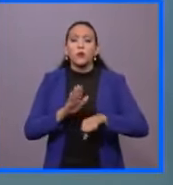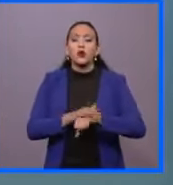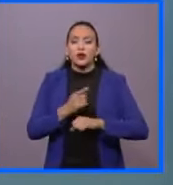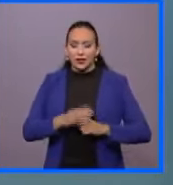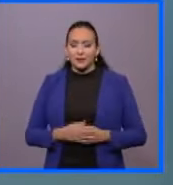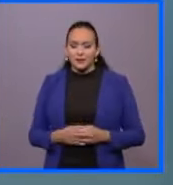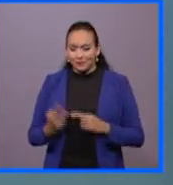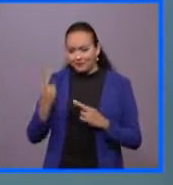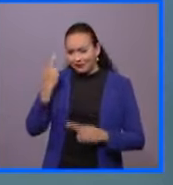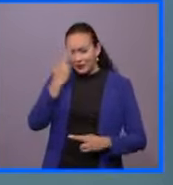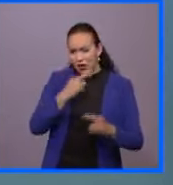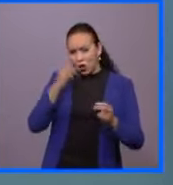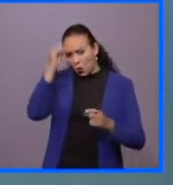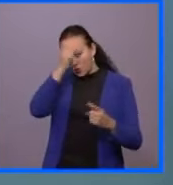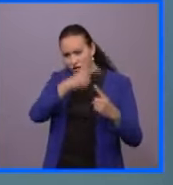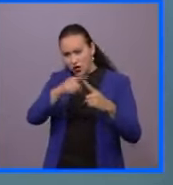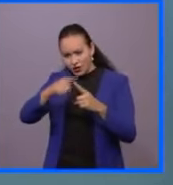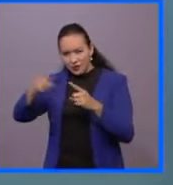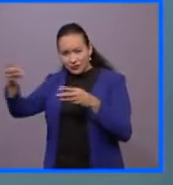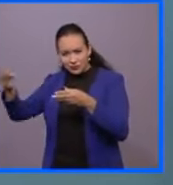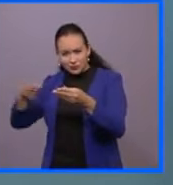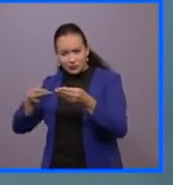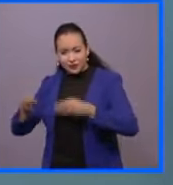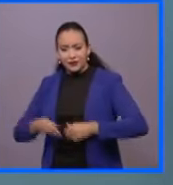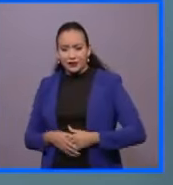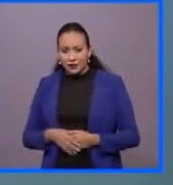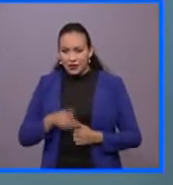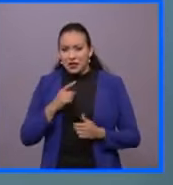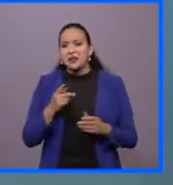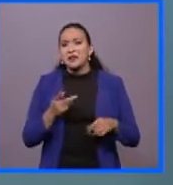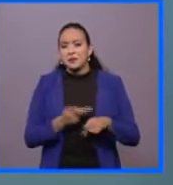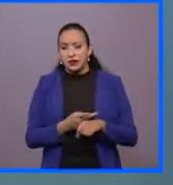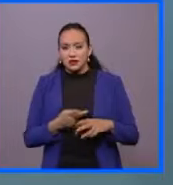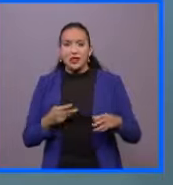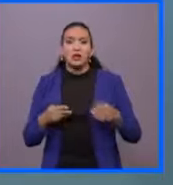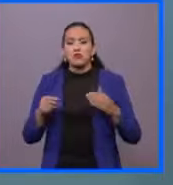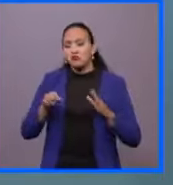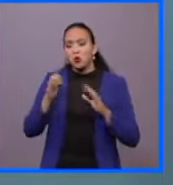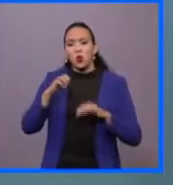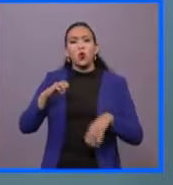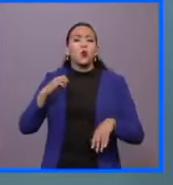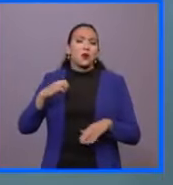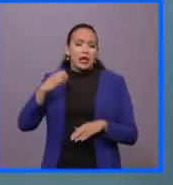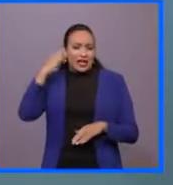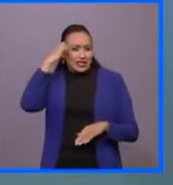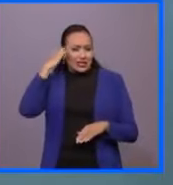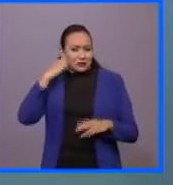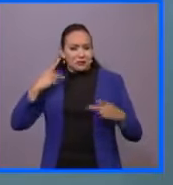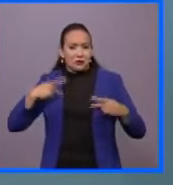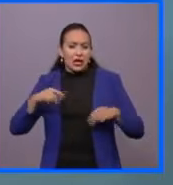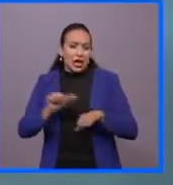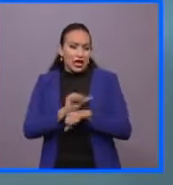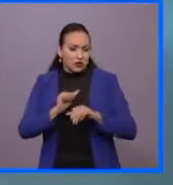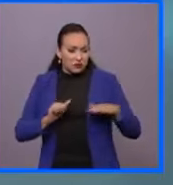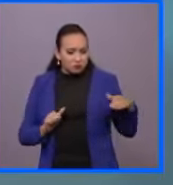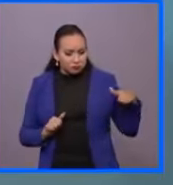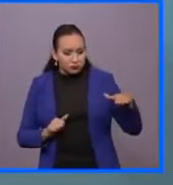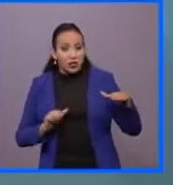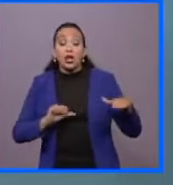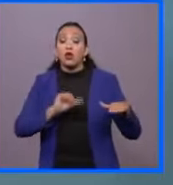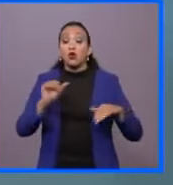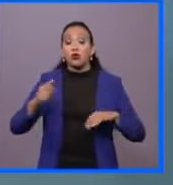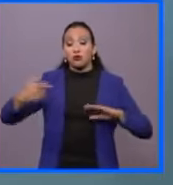revisar criterios contradictorios de tribunales colegiados respecto del retiro de circulación de un vehículo mediante el arrastre